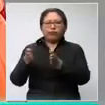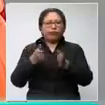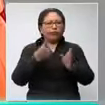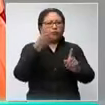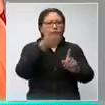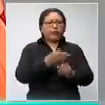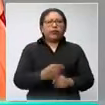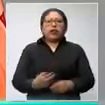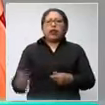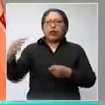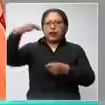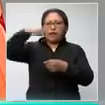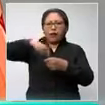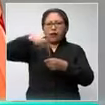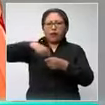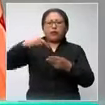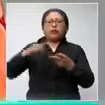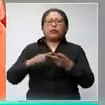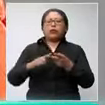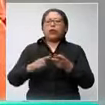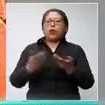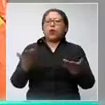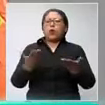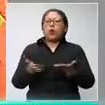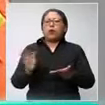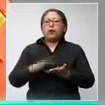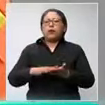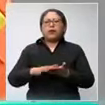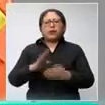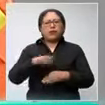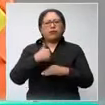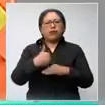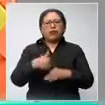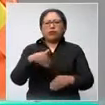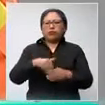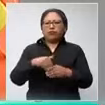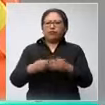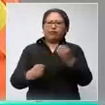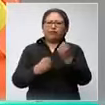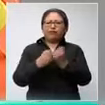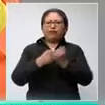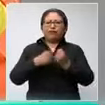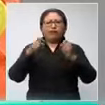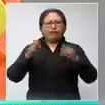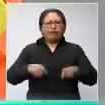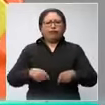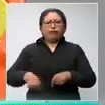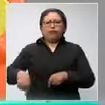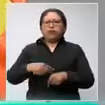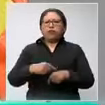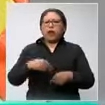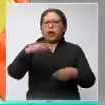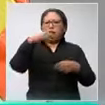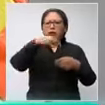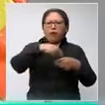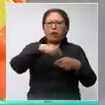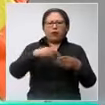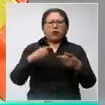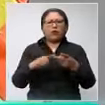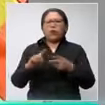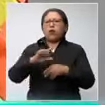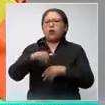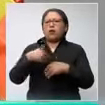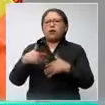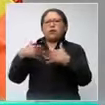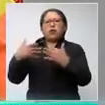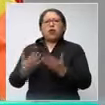referéndum o asamblea constituyente. Ninguno de los puntos que he analizado en esta conferencia necesita ni referéndum ni asamblea constituyente. Los